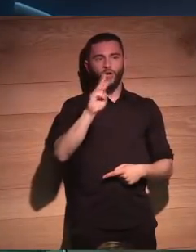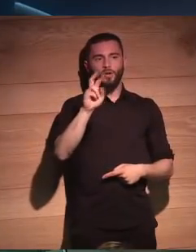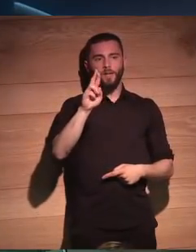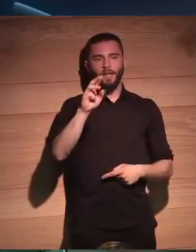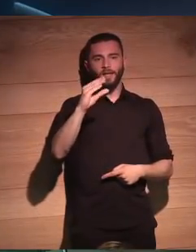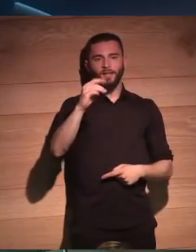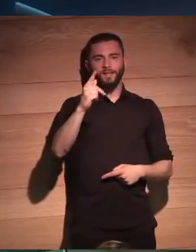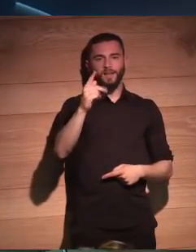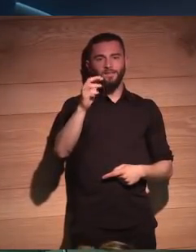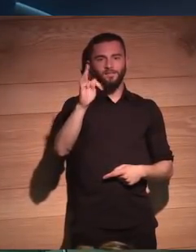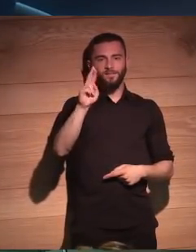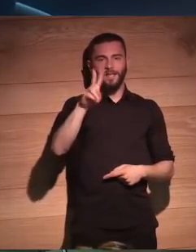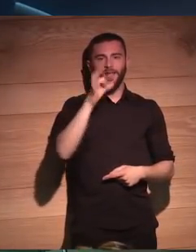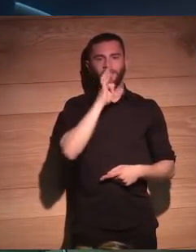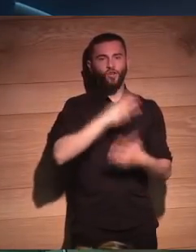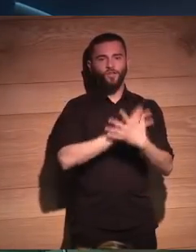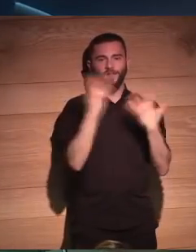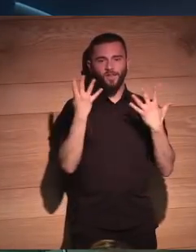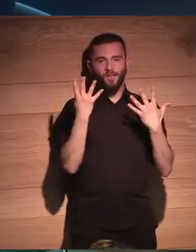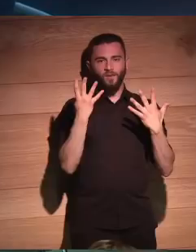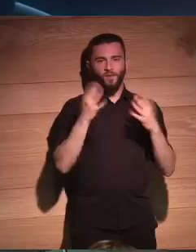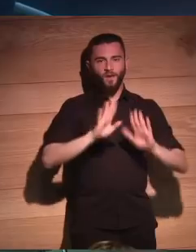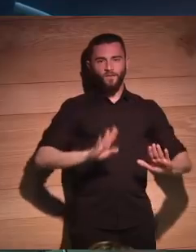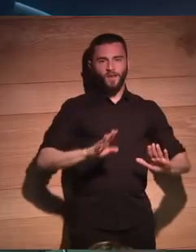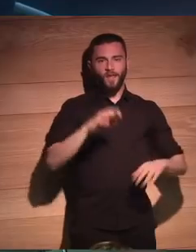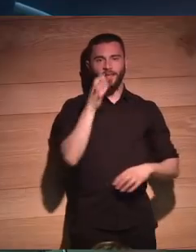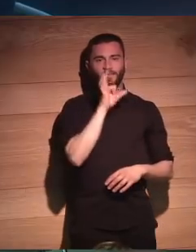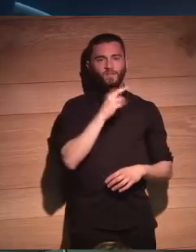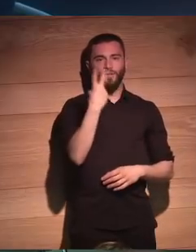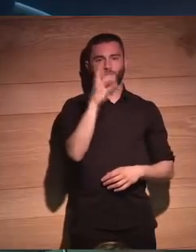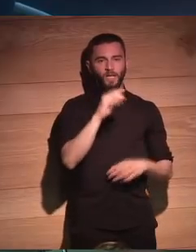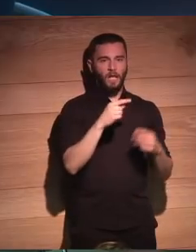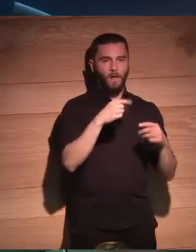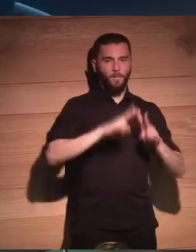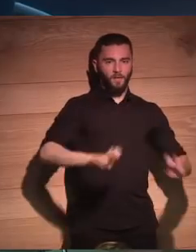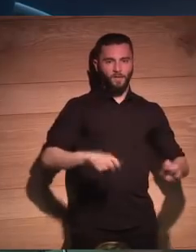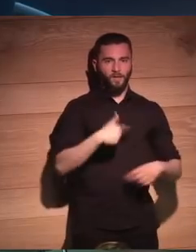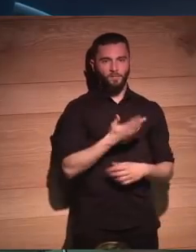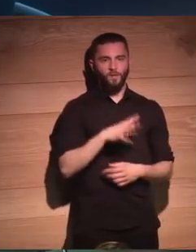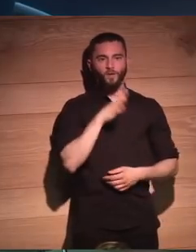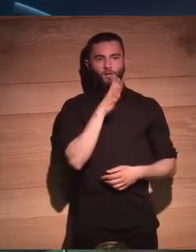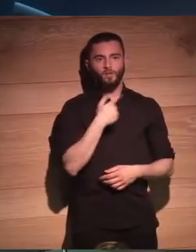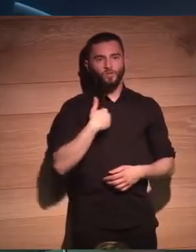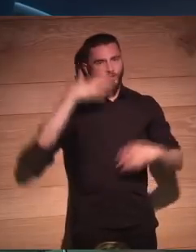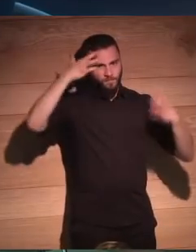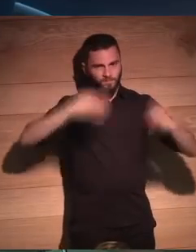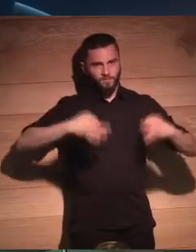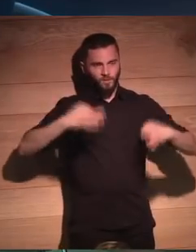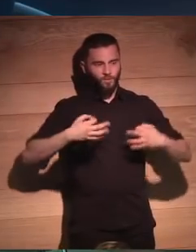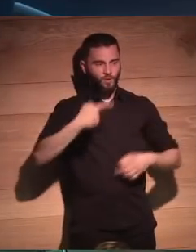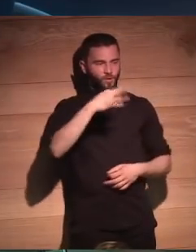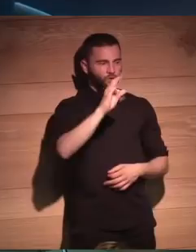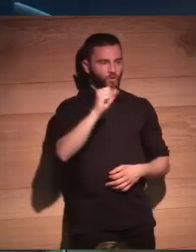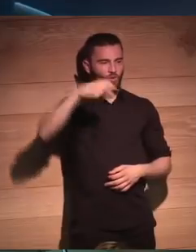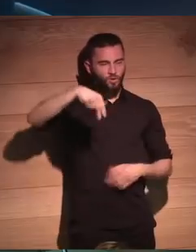siglo XIX y comienzos del XX, porque él nació en 1890. Y yo estoy convencido que en Gotham, en la Gotham de Batman, hay